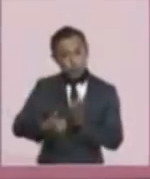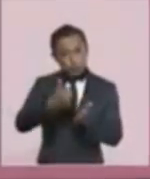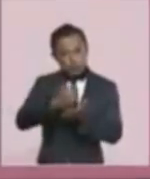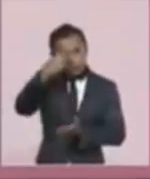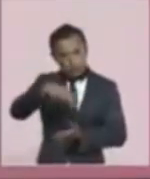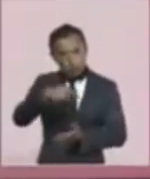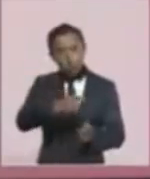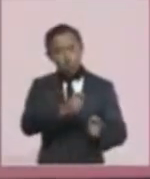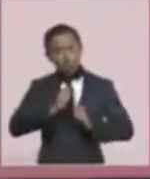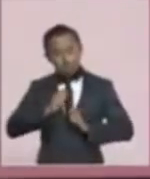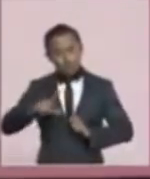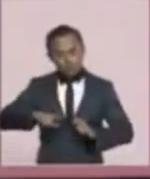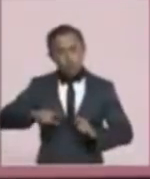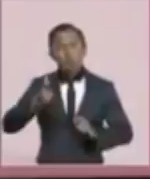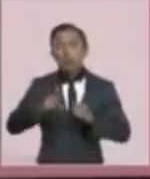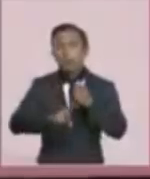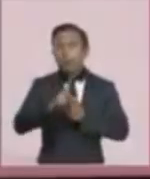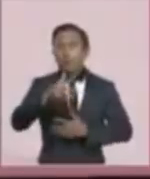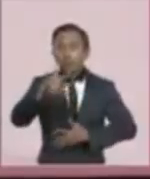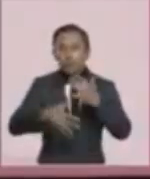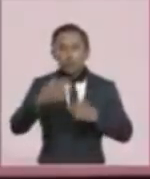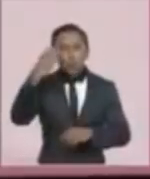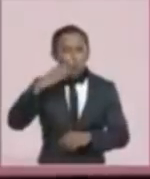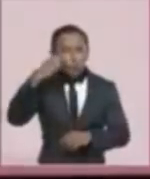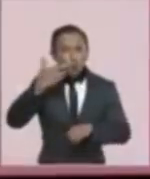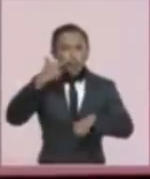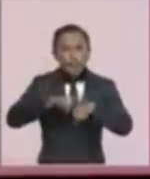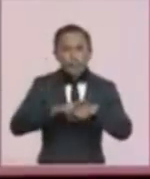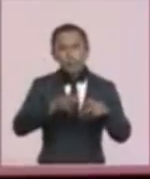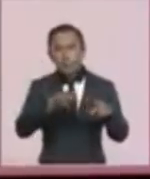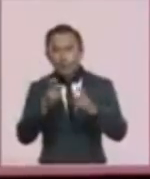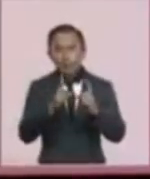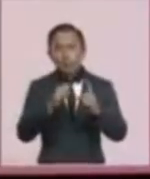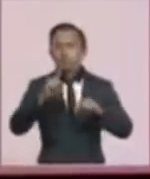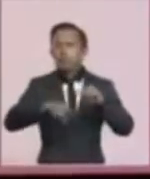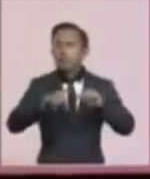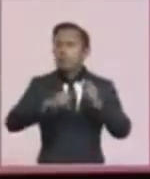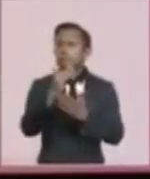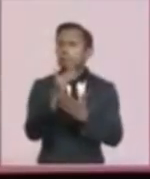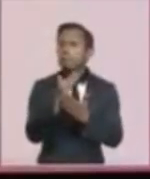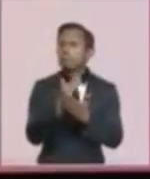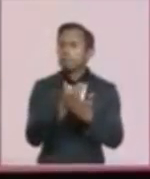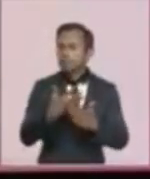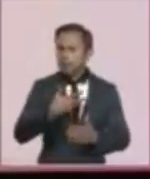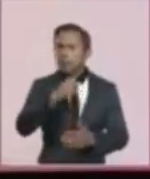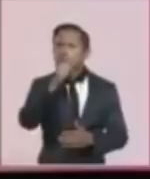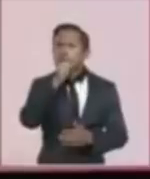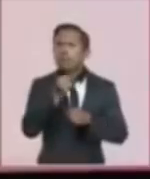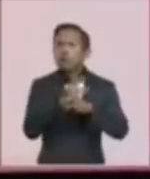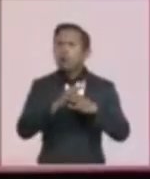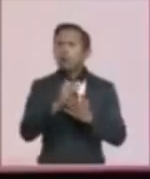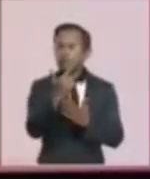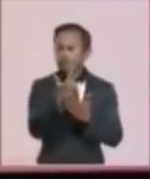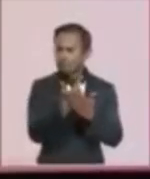delictiva. Y existen los datos oficiales que respaldan mi dicho. Aquí